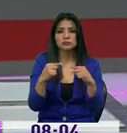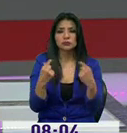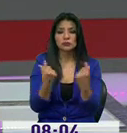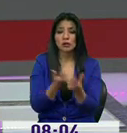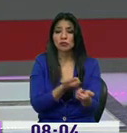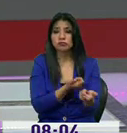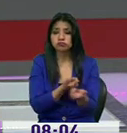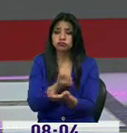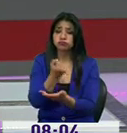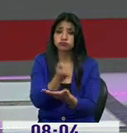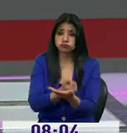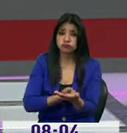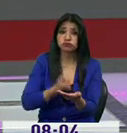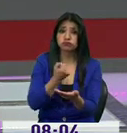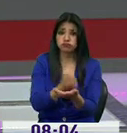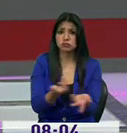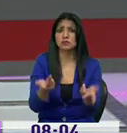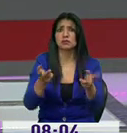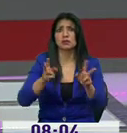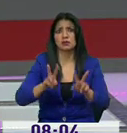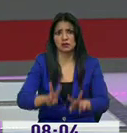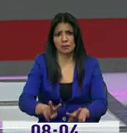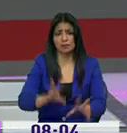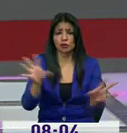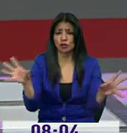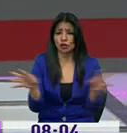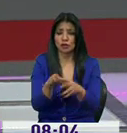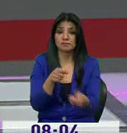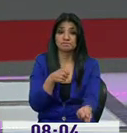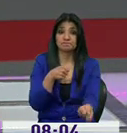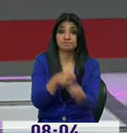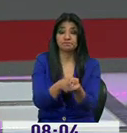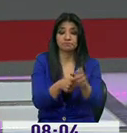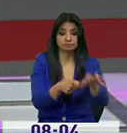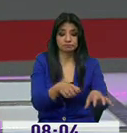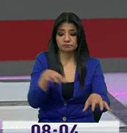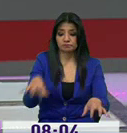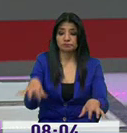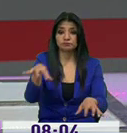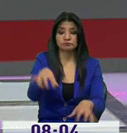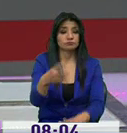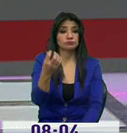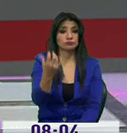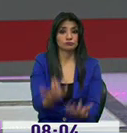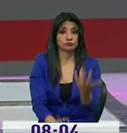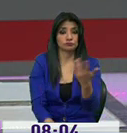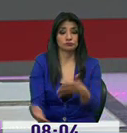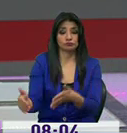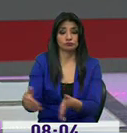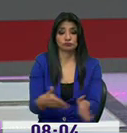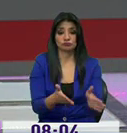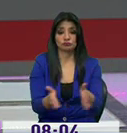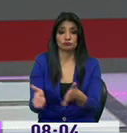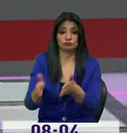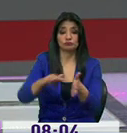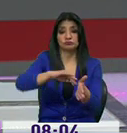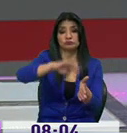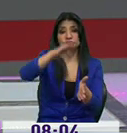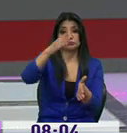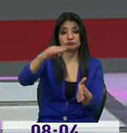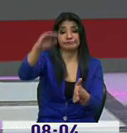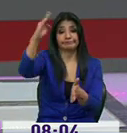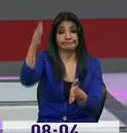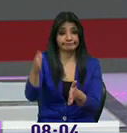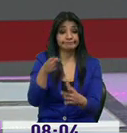no solamente el Cuerpo de Bomberos, muchos amigos con esta labor en los flancos activos y accesibles. La montaña pues está ahí, y el